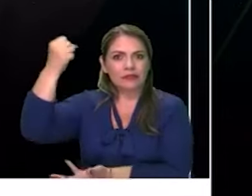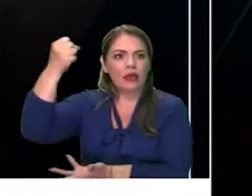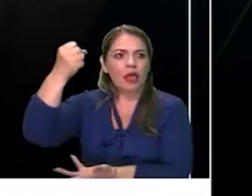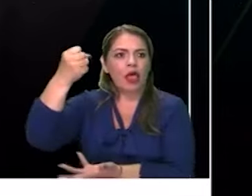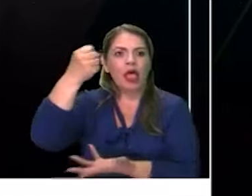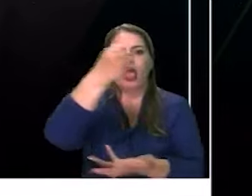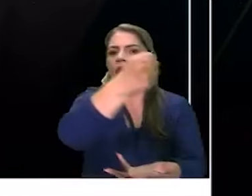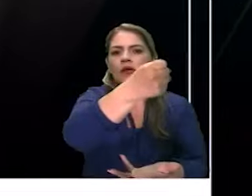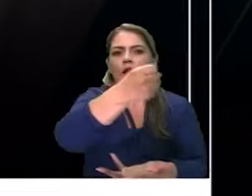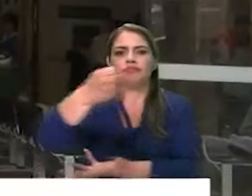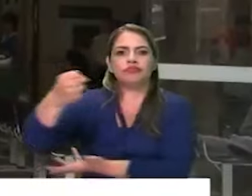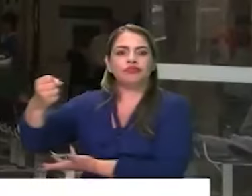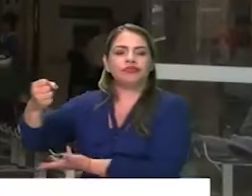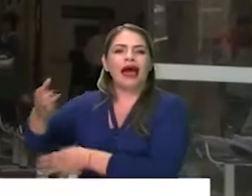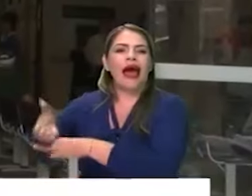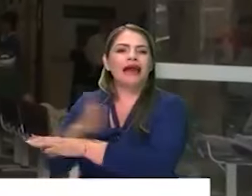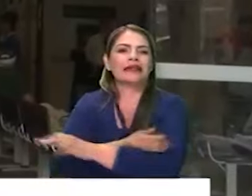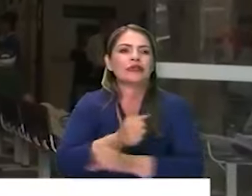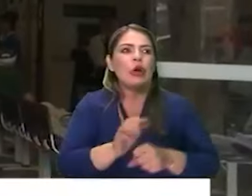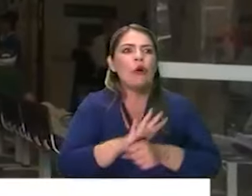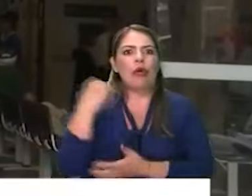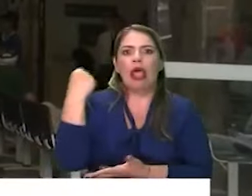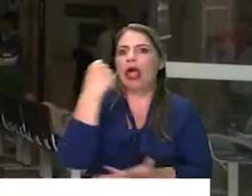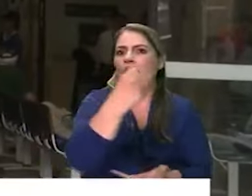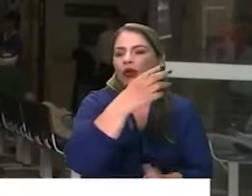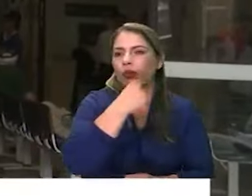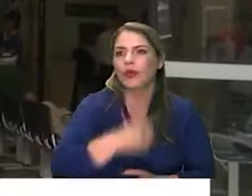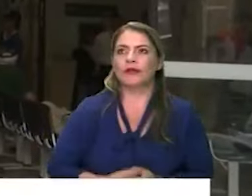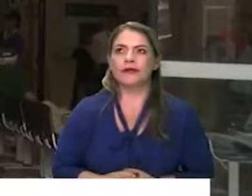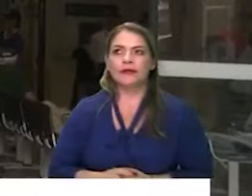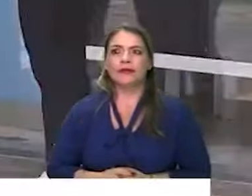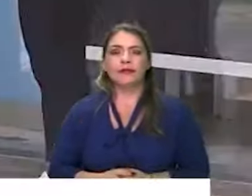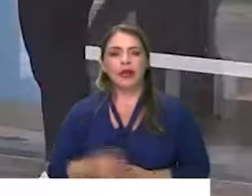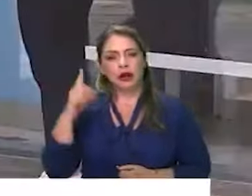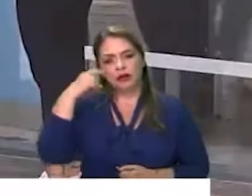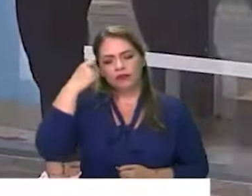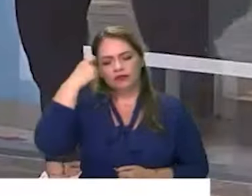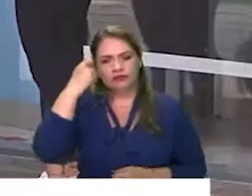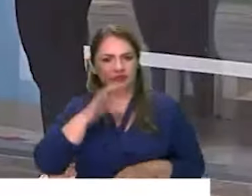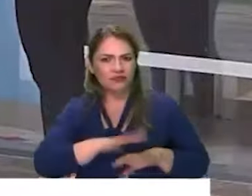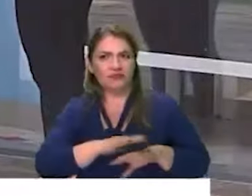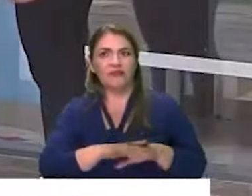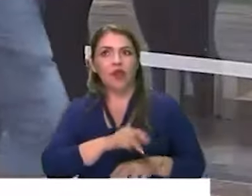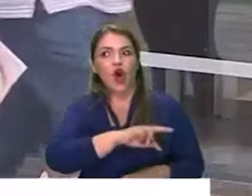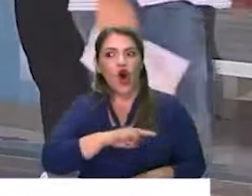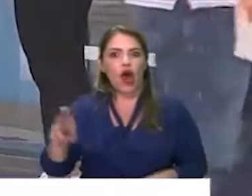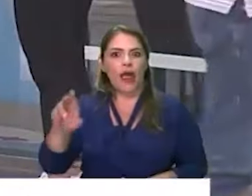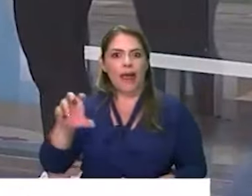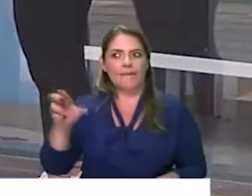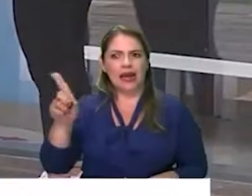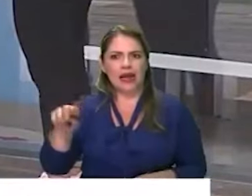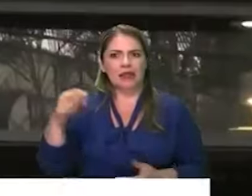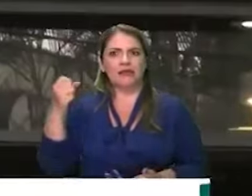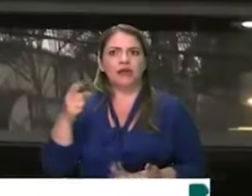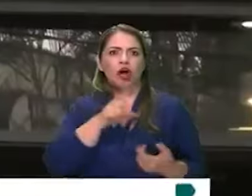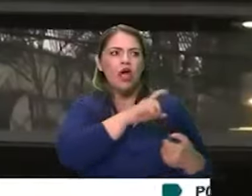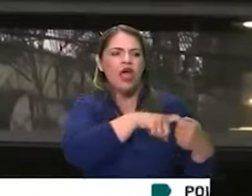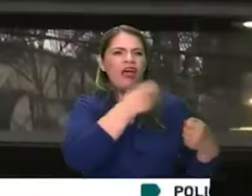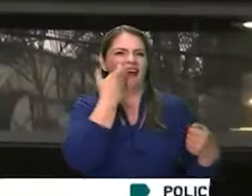emergencia del covid también señaló que el gobierno re asignó a las mejores ceps Muchos pacientes con enfermedades